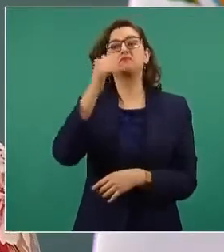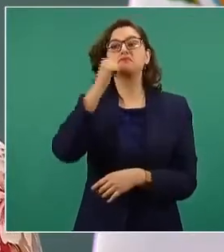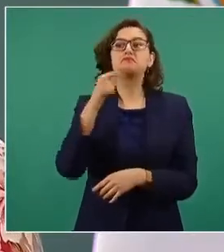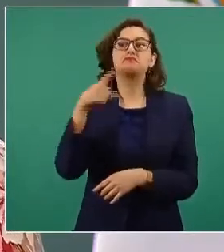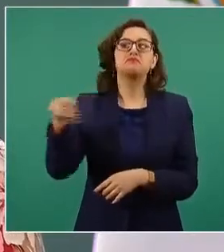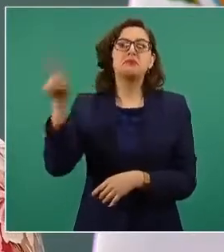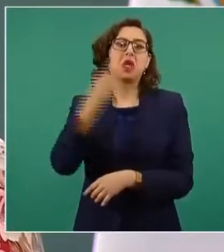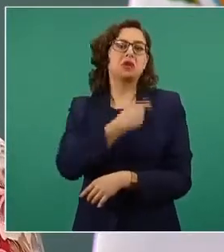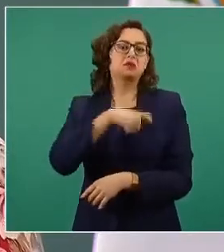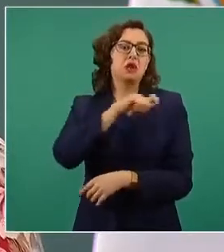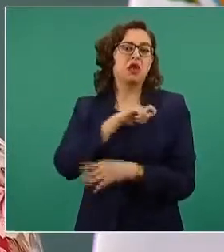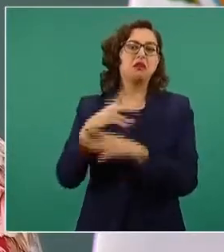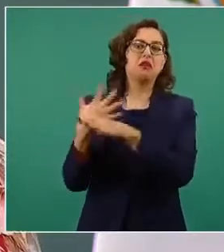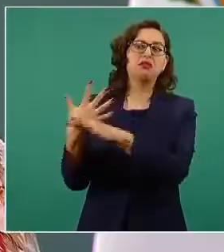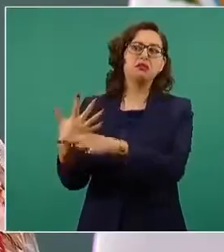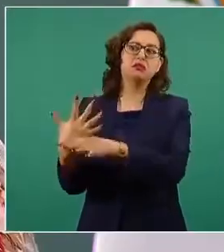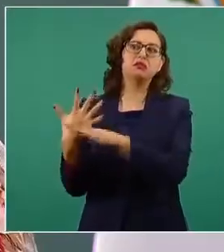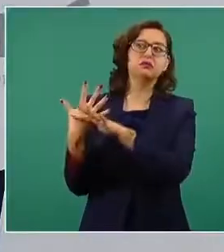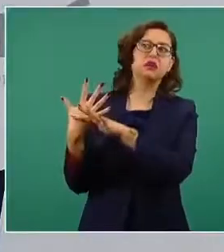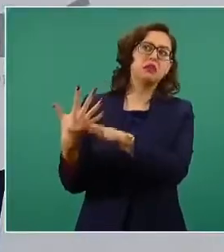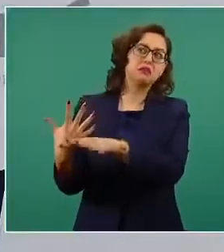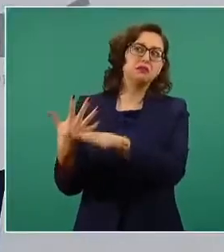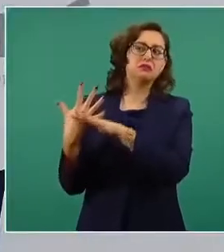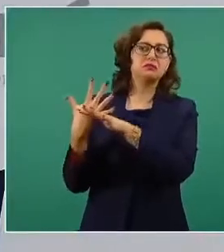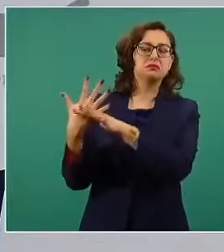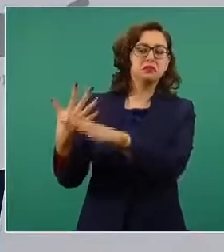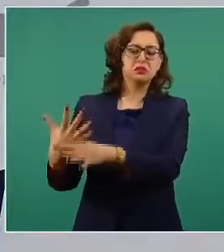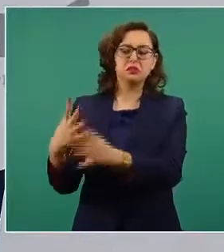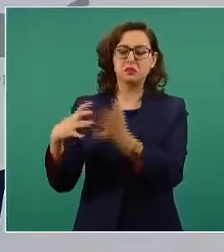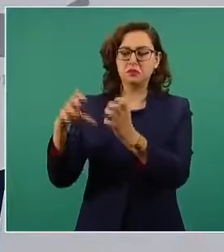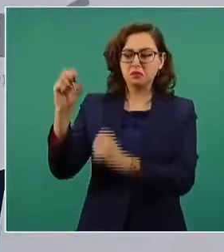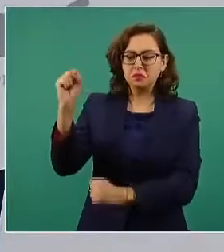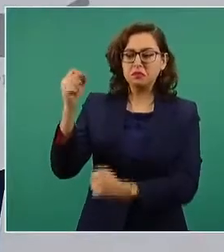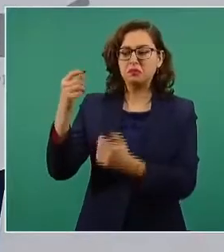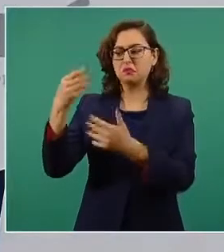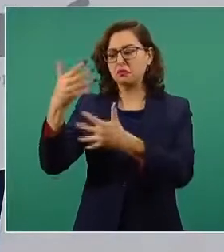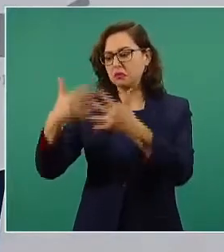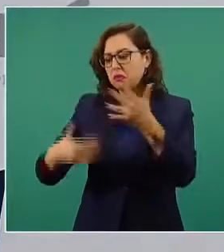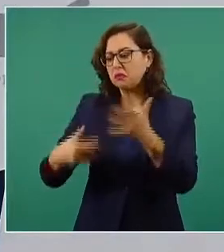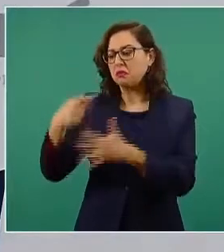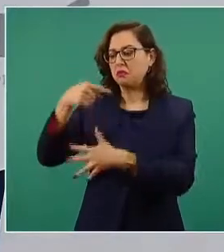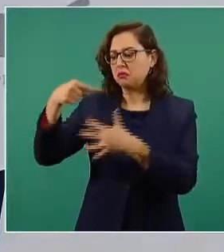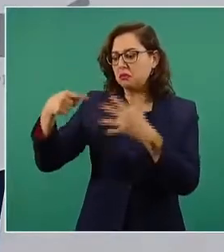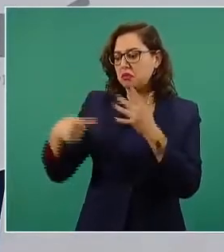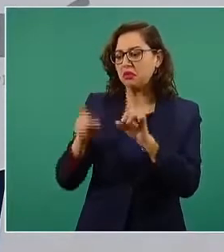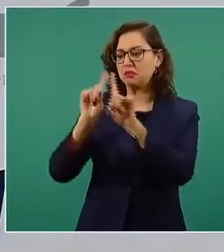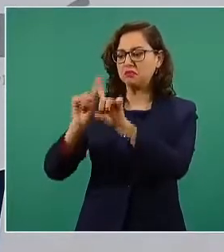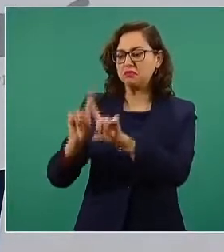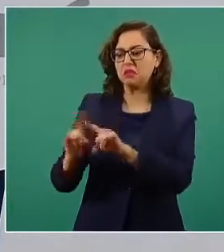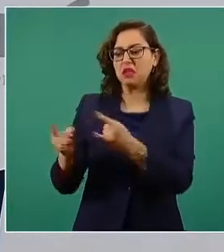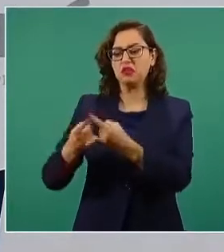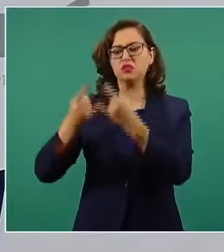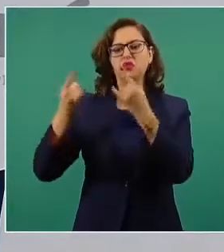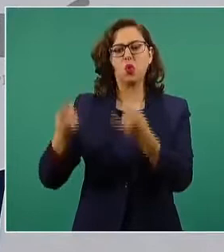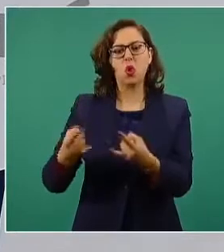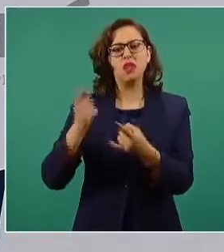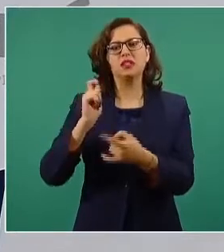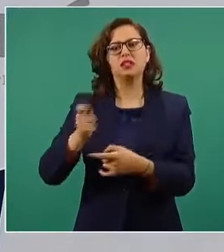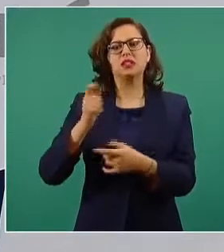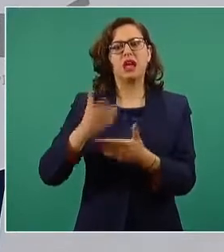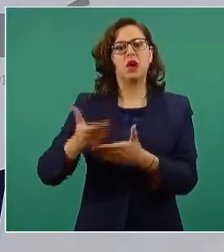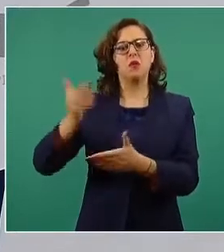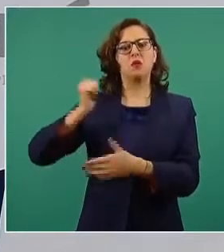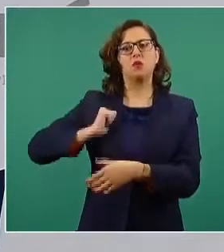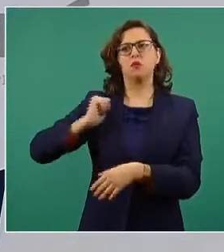temprano, a través de diversos códices, y son la principal manera que tenemos de conocer las historias del origen del Altépetl